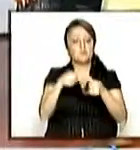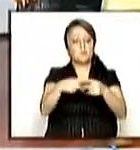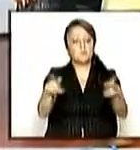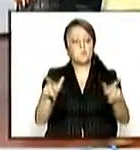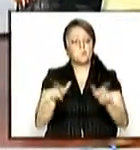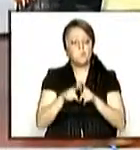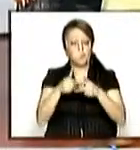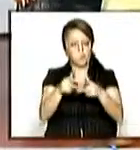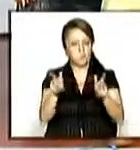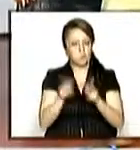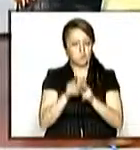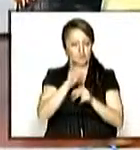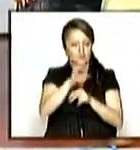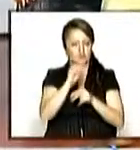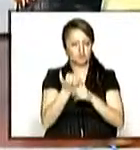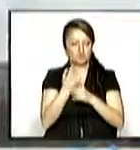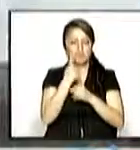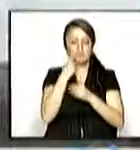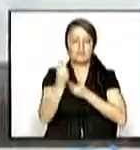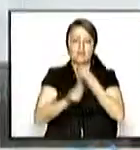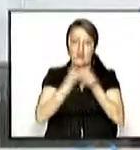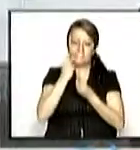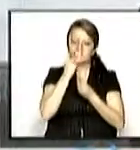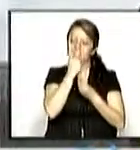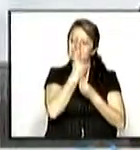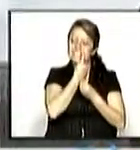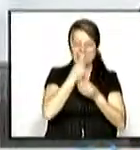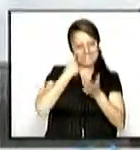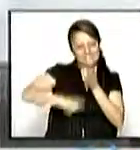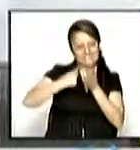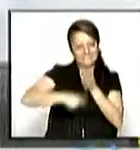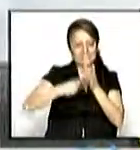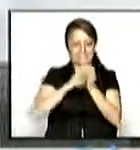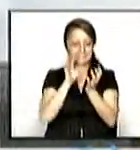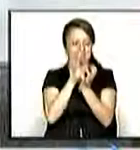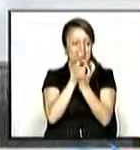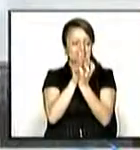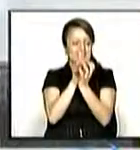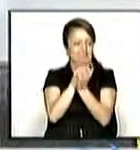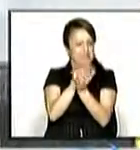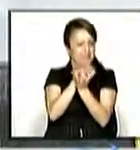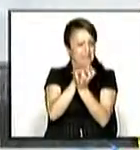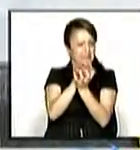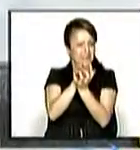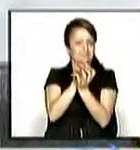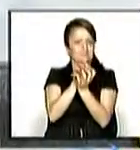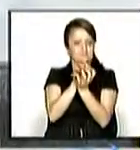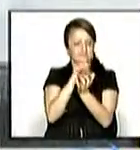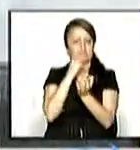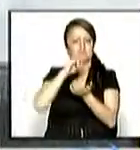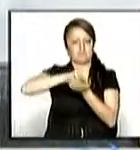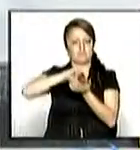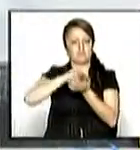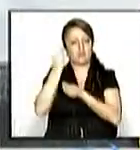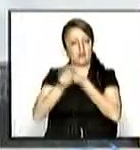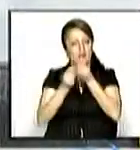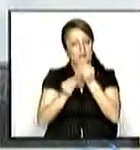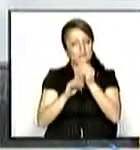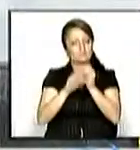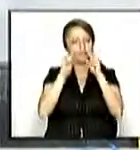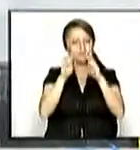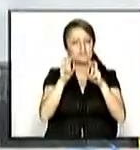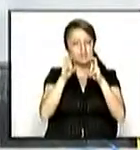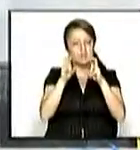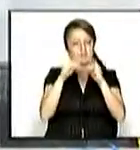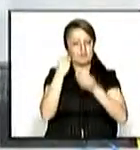es periodoncista, implantólogo y también odontólogo neurofocal, y juntos vamos a desarrollar el tema de rehabilitación de